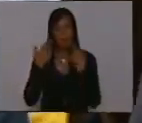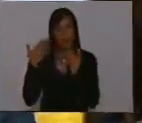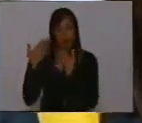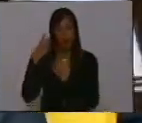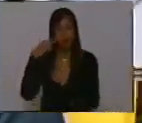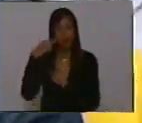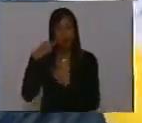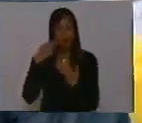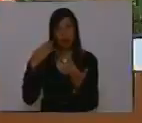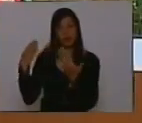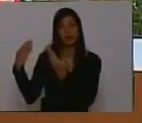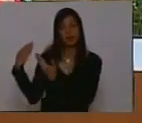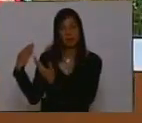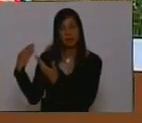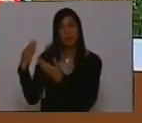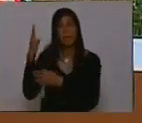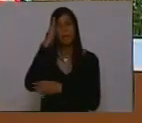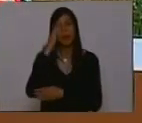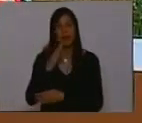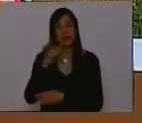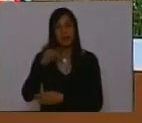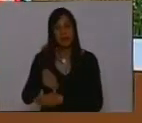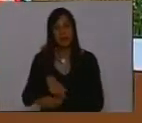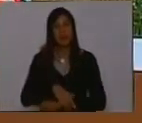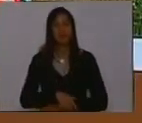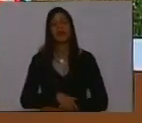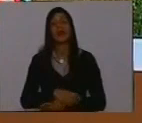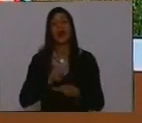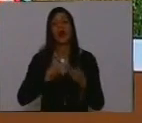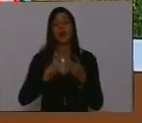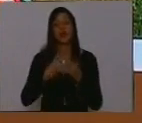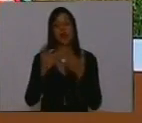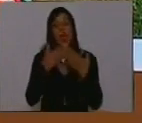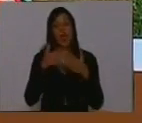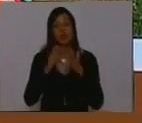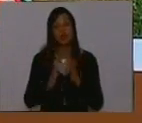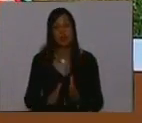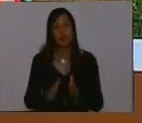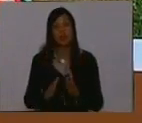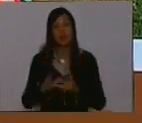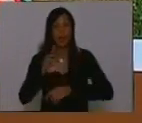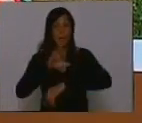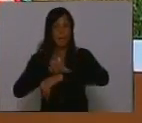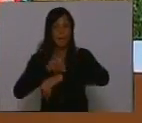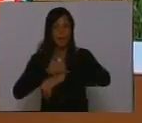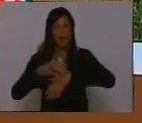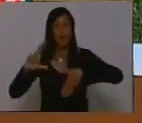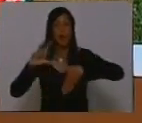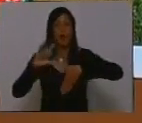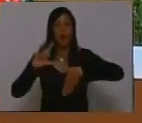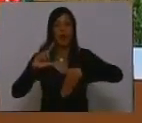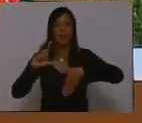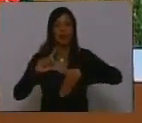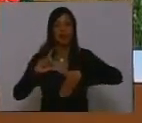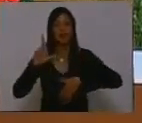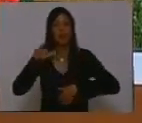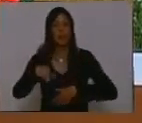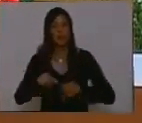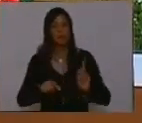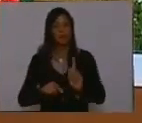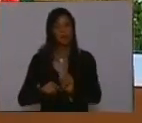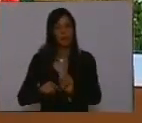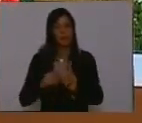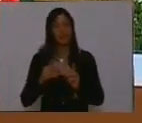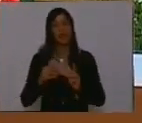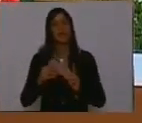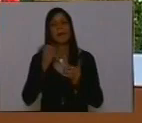Movimiento de Trabajadores Rurales Sin Tierra, estudiante de Medicina de la Escuela Latinoamericana Salvador Allende.